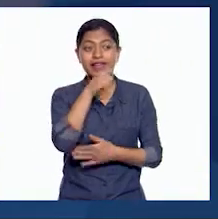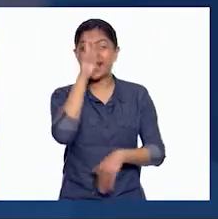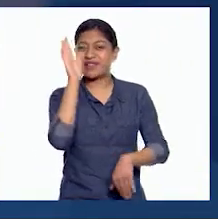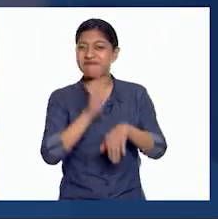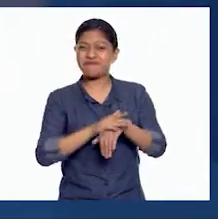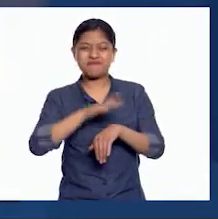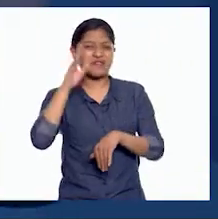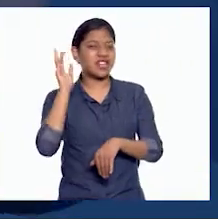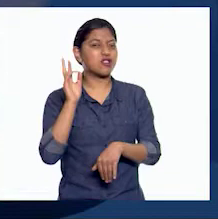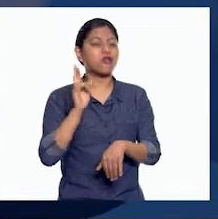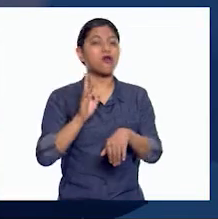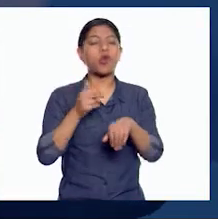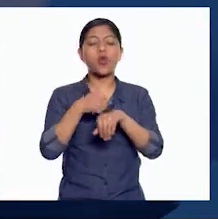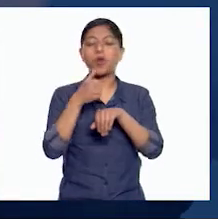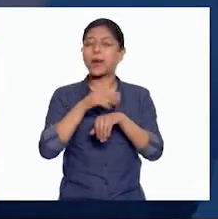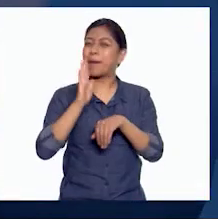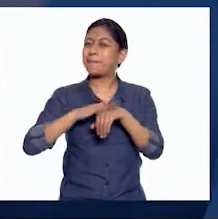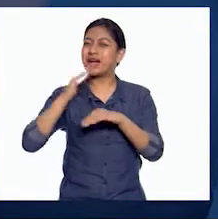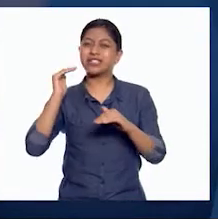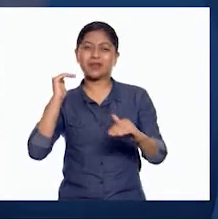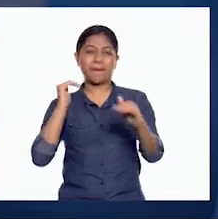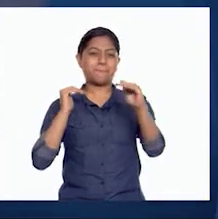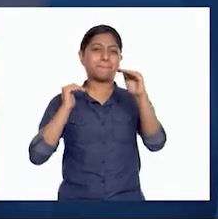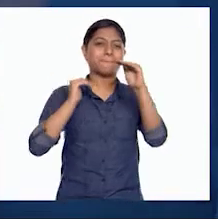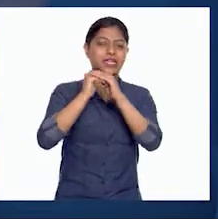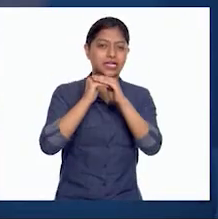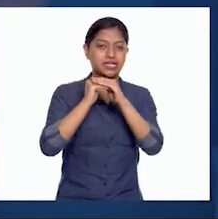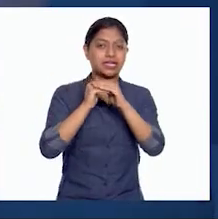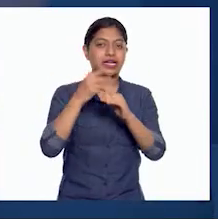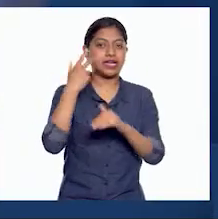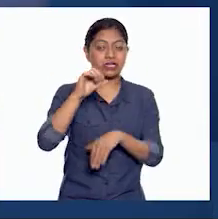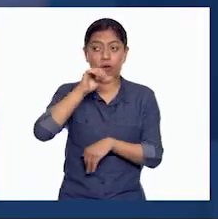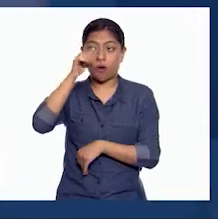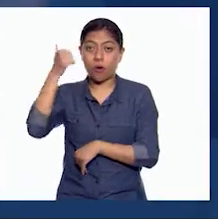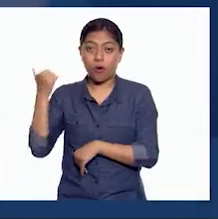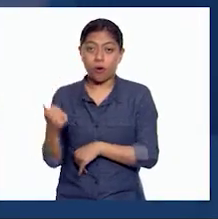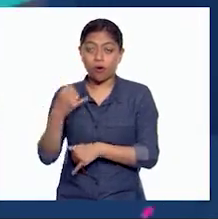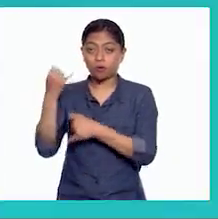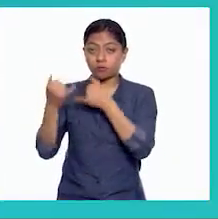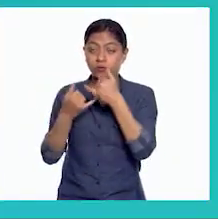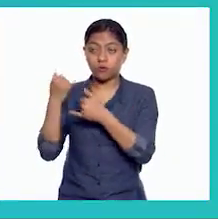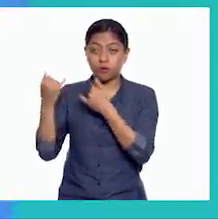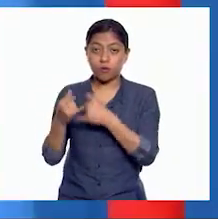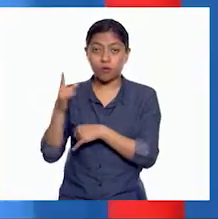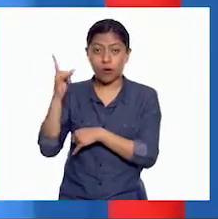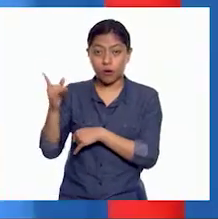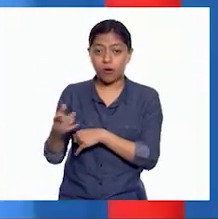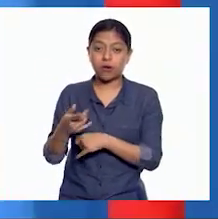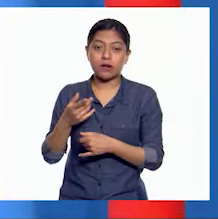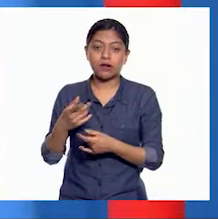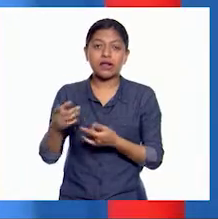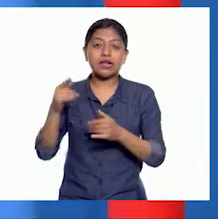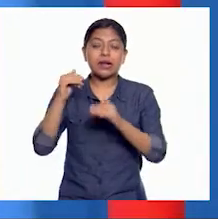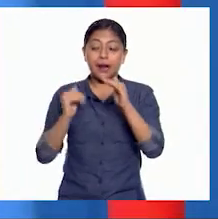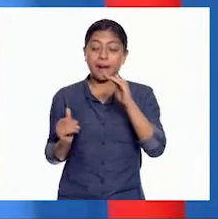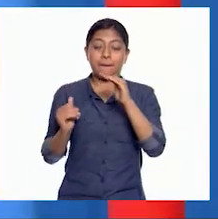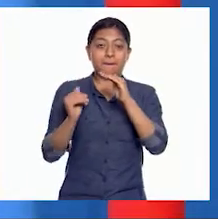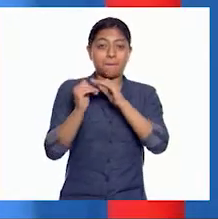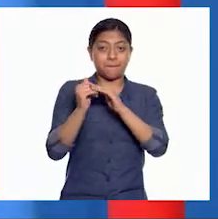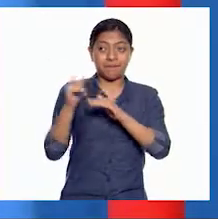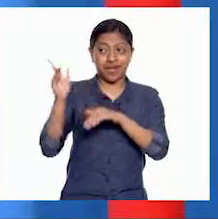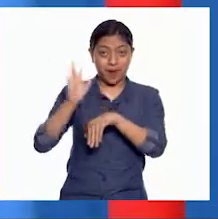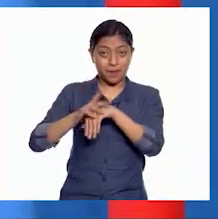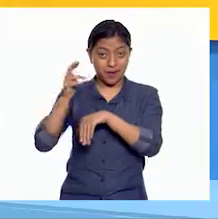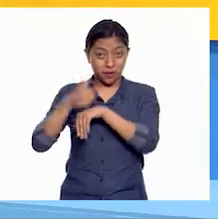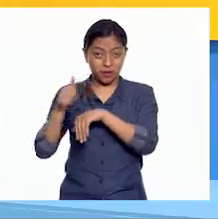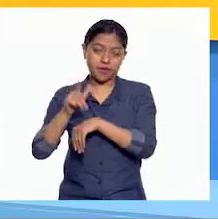cantidad máxima, siempre y cuando no haya un jugador que ofrezca más. ¡Ah! Se ve que es un juego fácil. Entonces vamos a